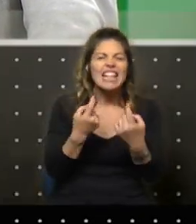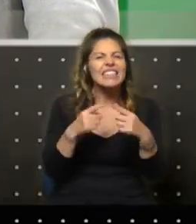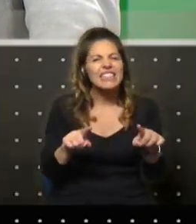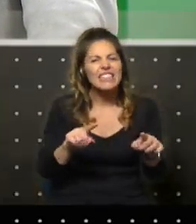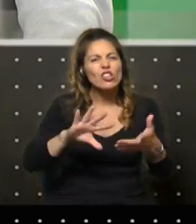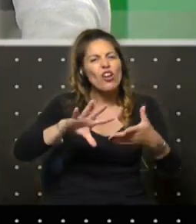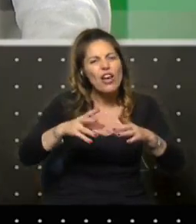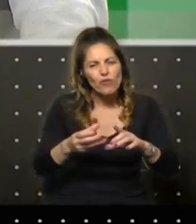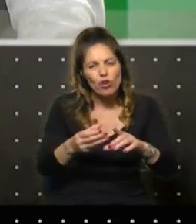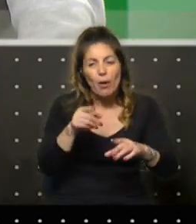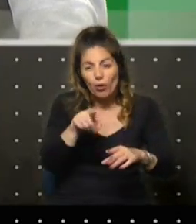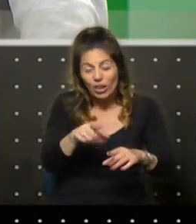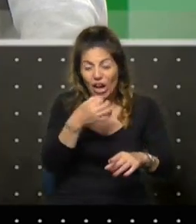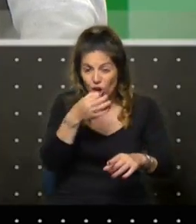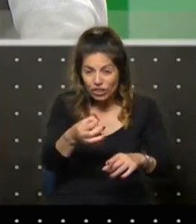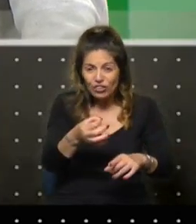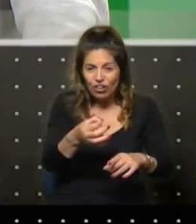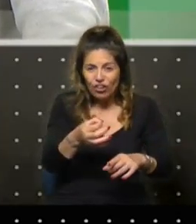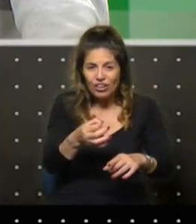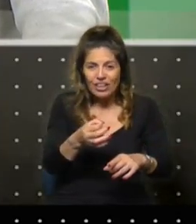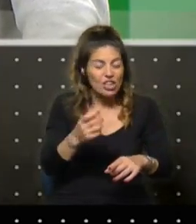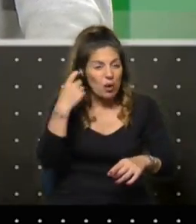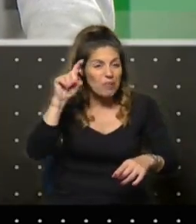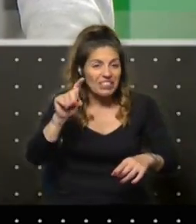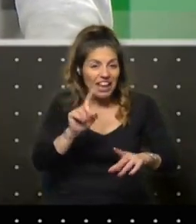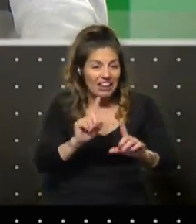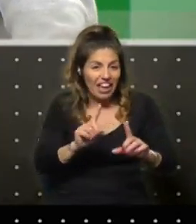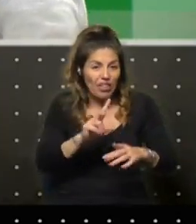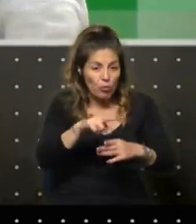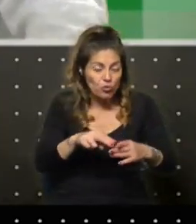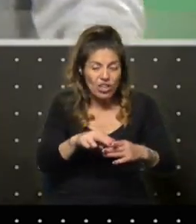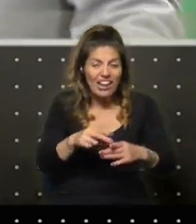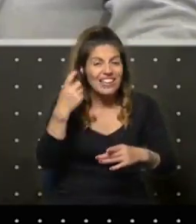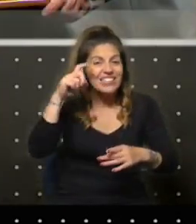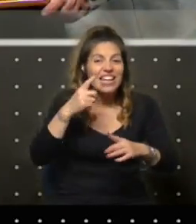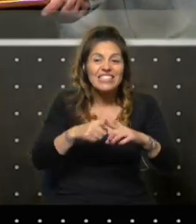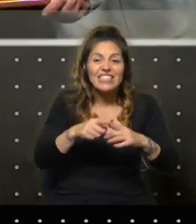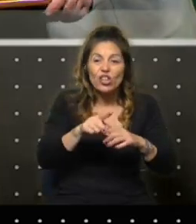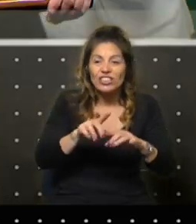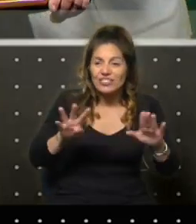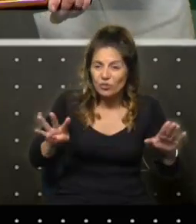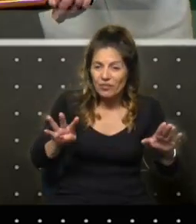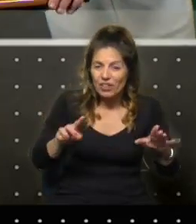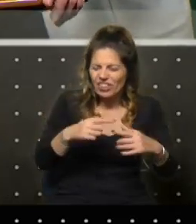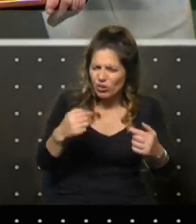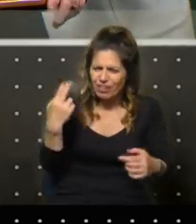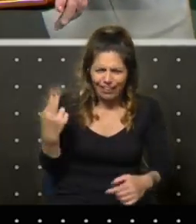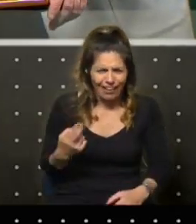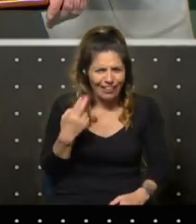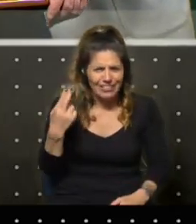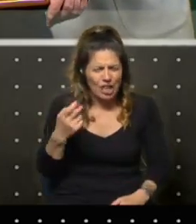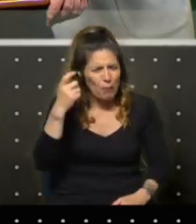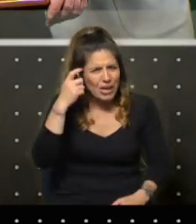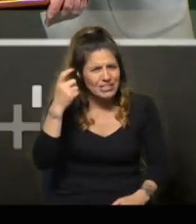de la forma porque él mismo se encargó de decir que no va a inventar nada que va a usar las ideas del siglo XIX otra cosa rarísima para